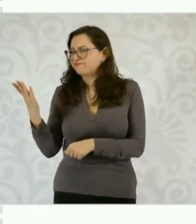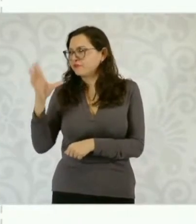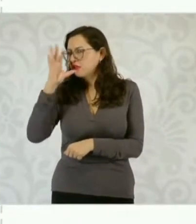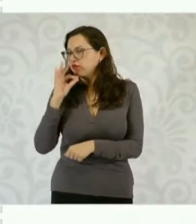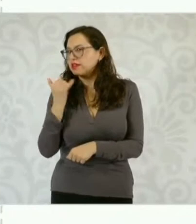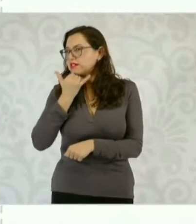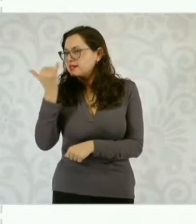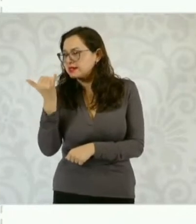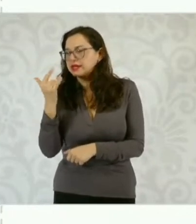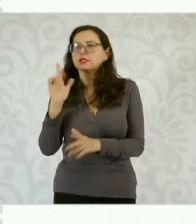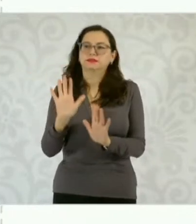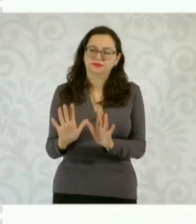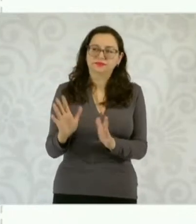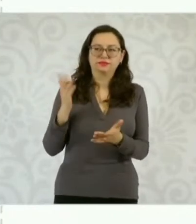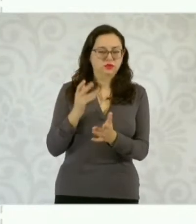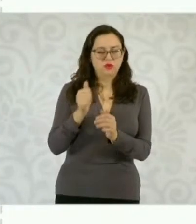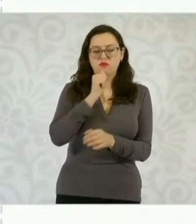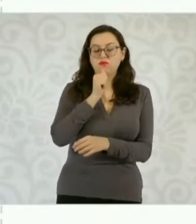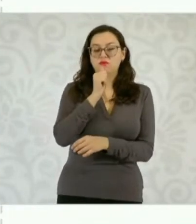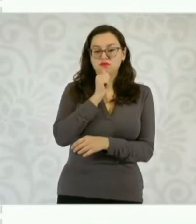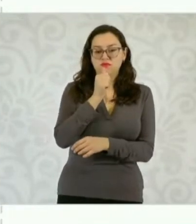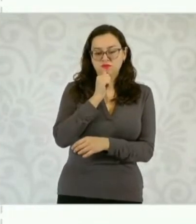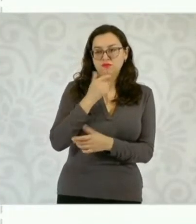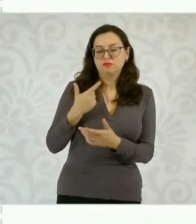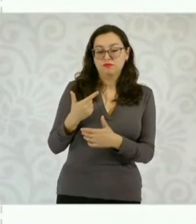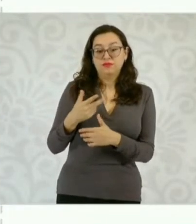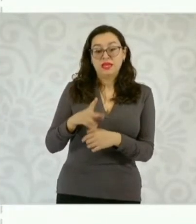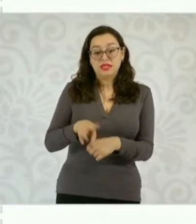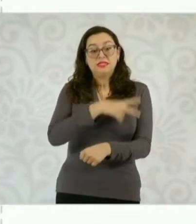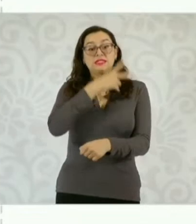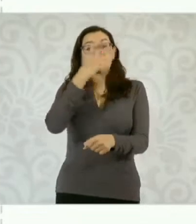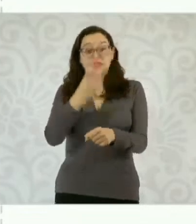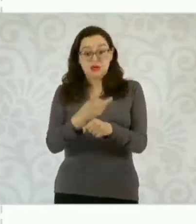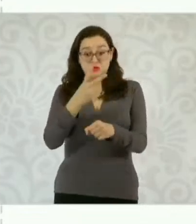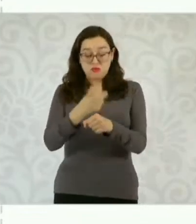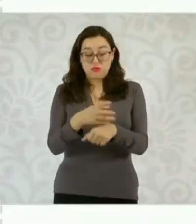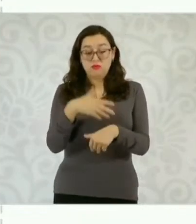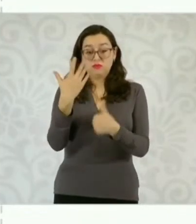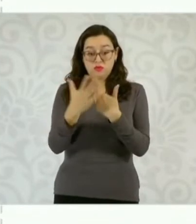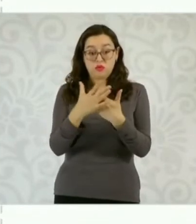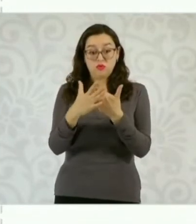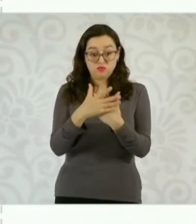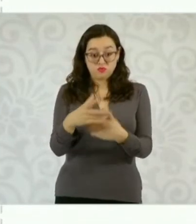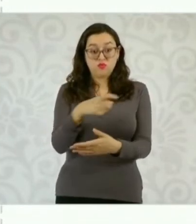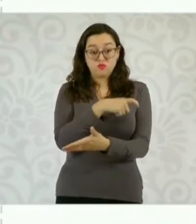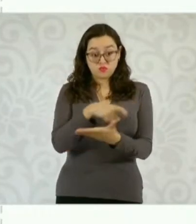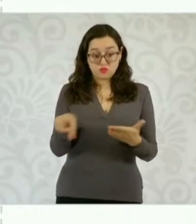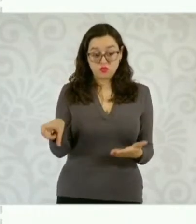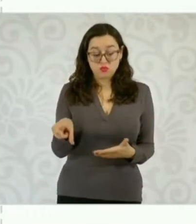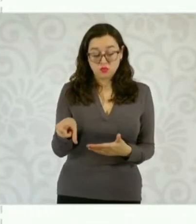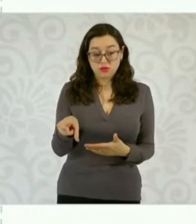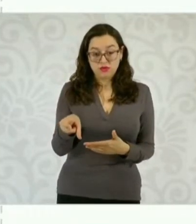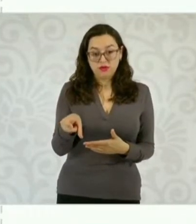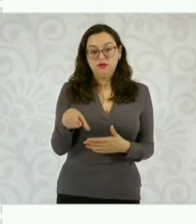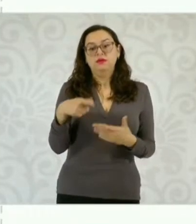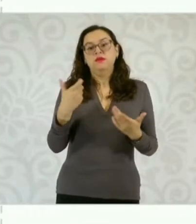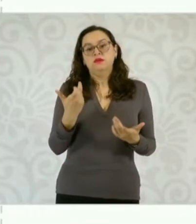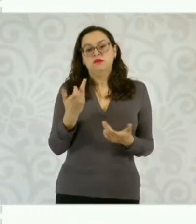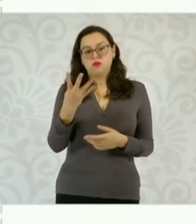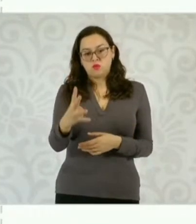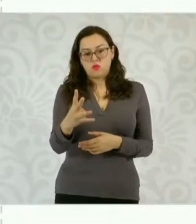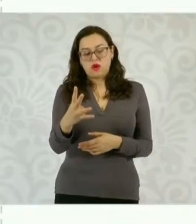venido corrigiendo con la industria. Y eso nos lleva a que la segunda ronda de compra que hablamos hace un par de semanas es para